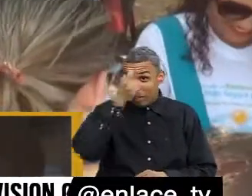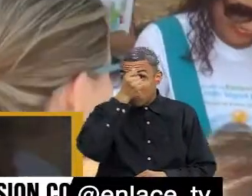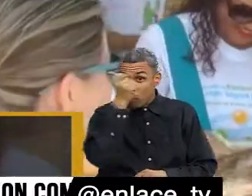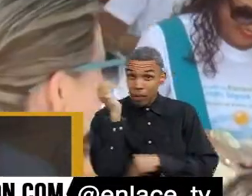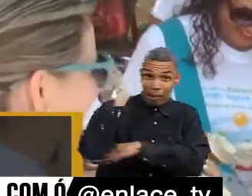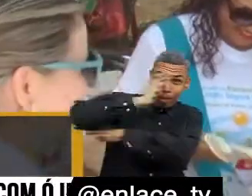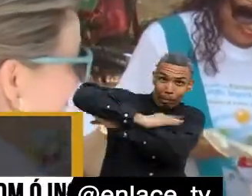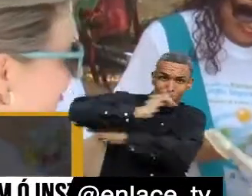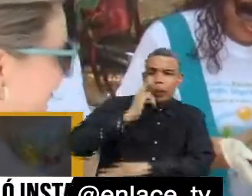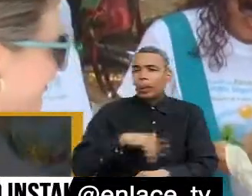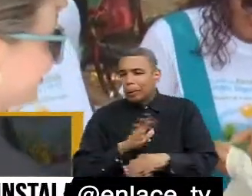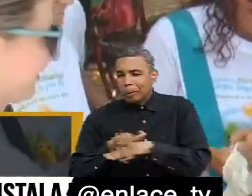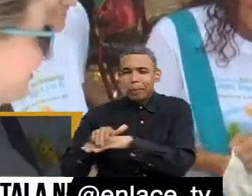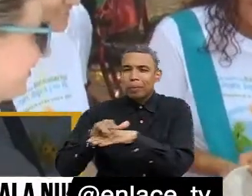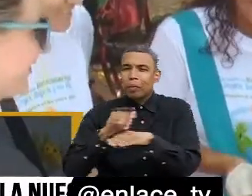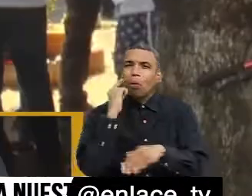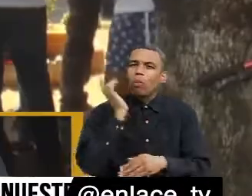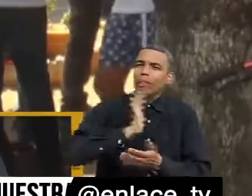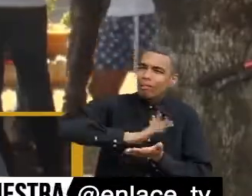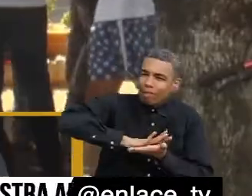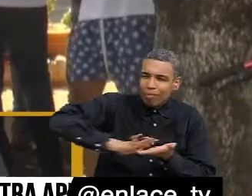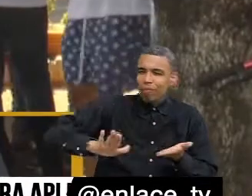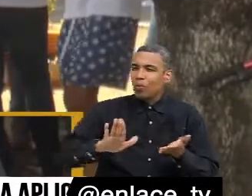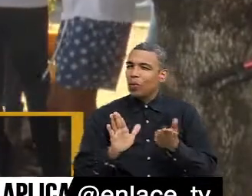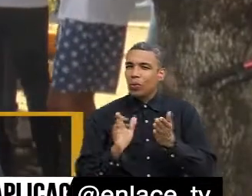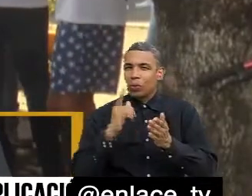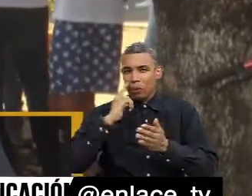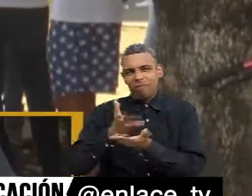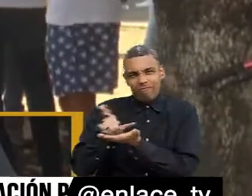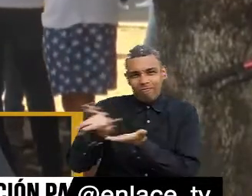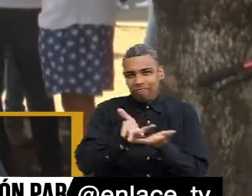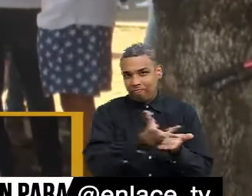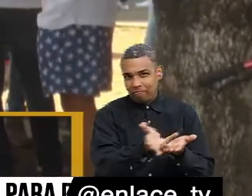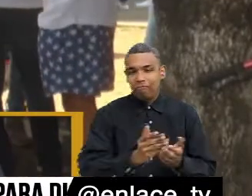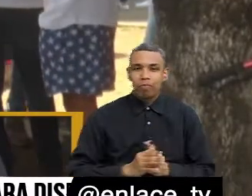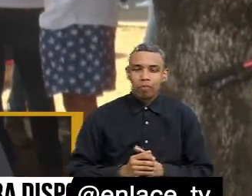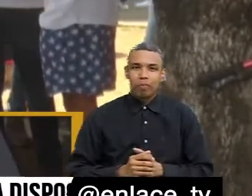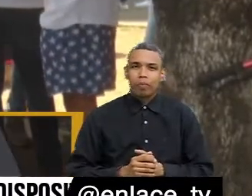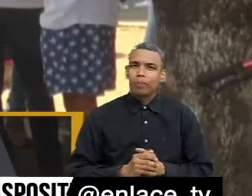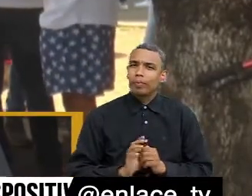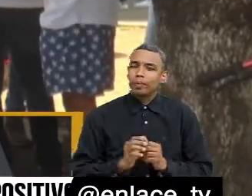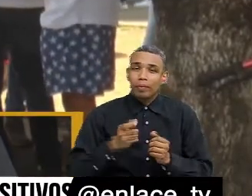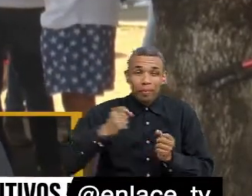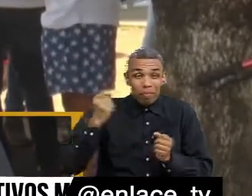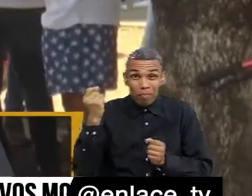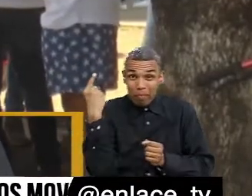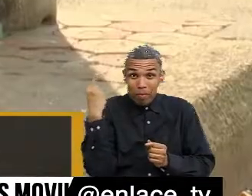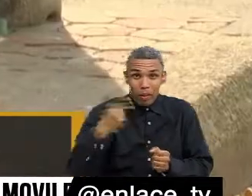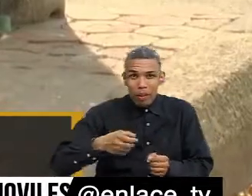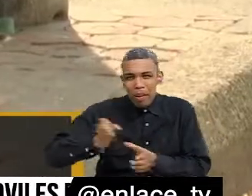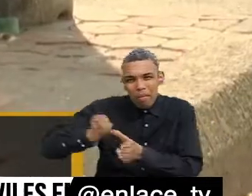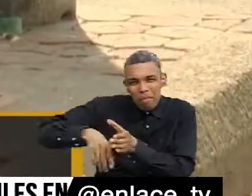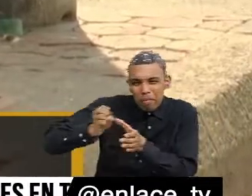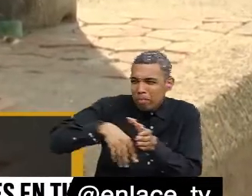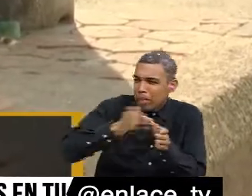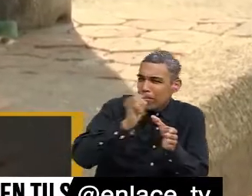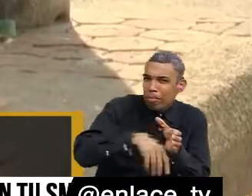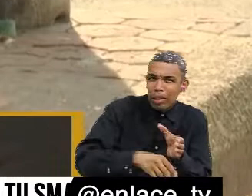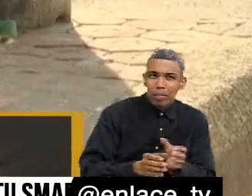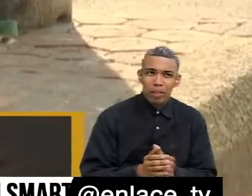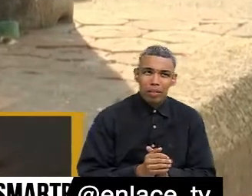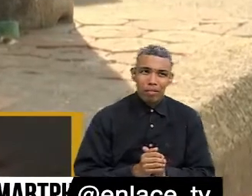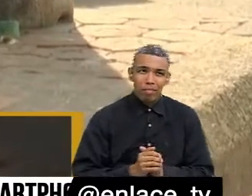actividades de limpieza en el sector comercial el trabajo que queremos hacer hoy es recoger la basura que las personas sacaron en el